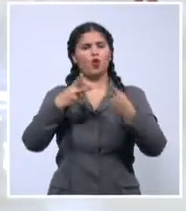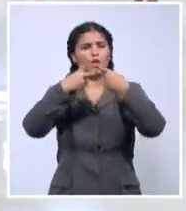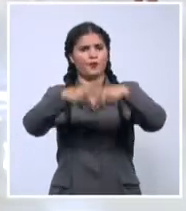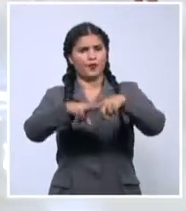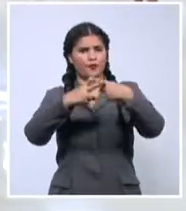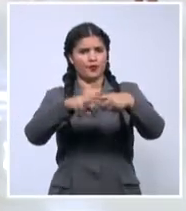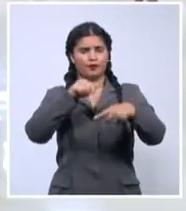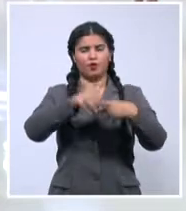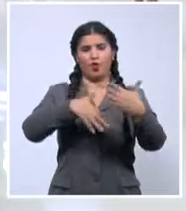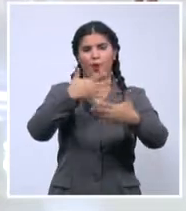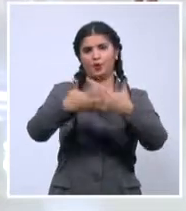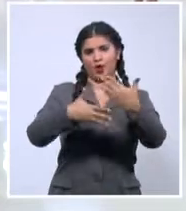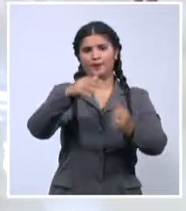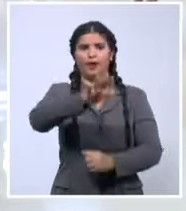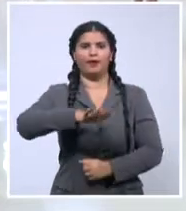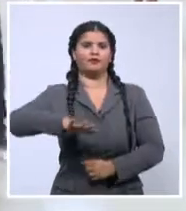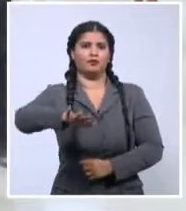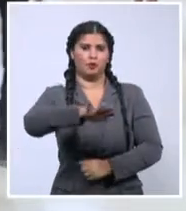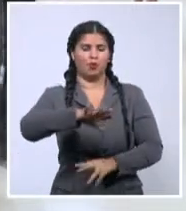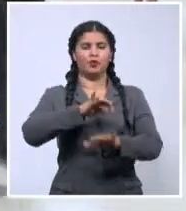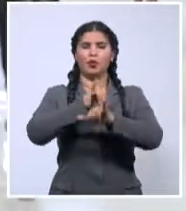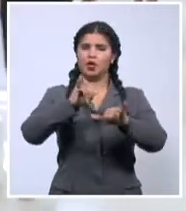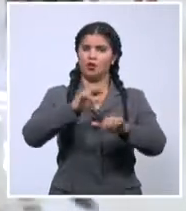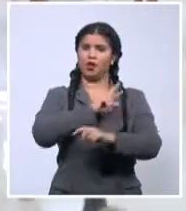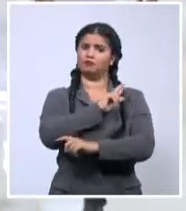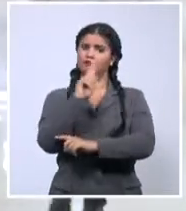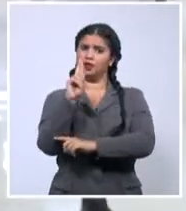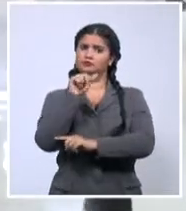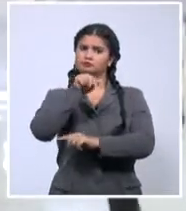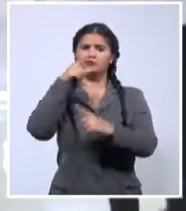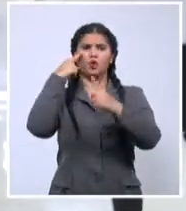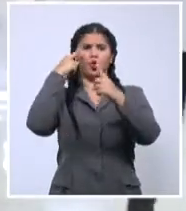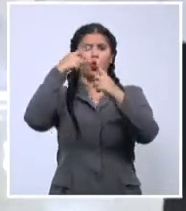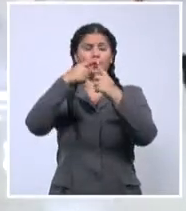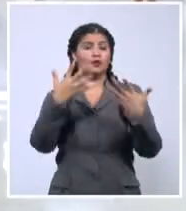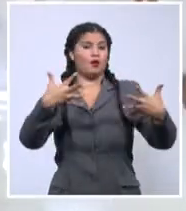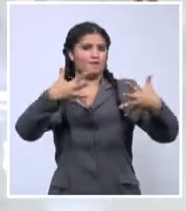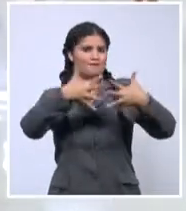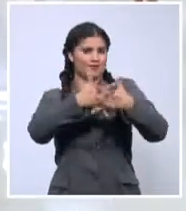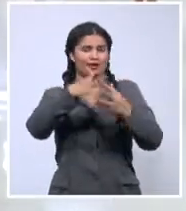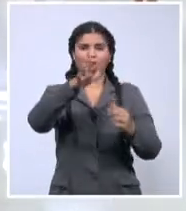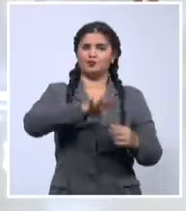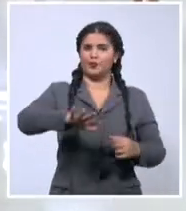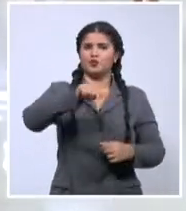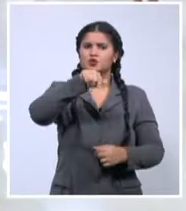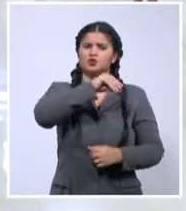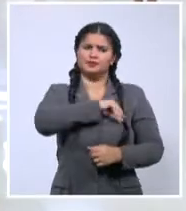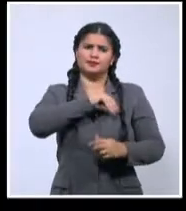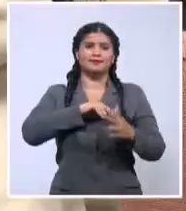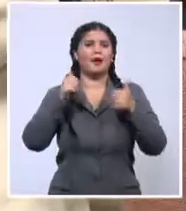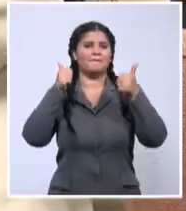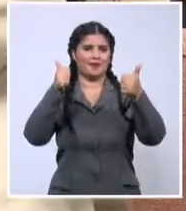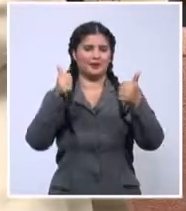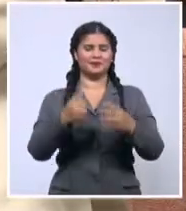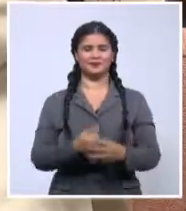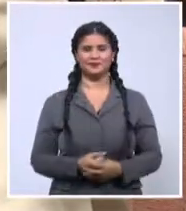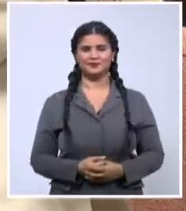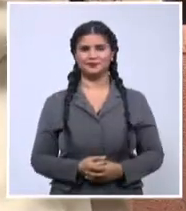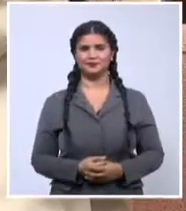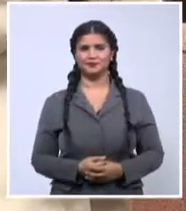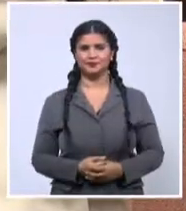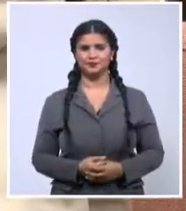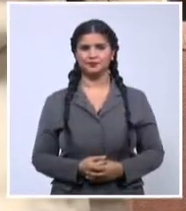calidad de nuestro proceso revolucionario cubano, que es acercarse más al pueblo y que es de alguna manera también satisfacer las necesidades que hoy demanda nuestro pueblo. Este es un